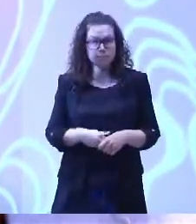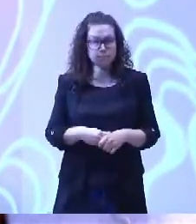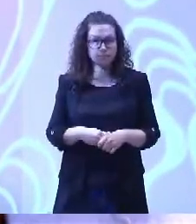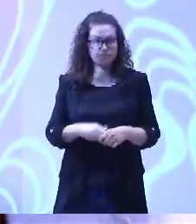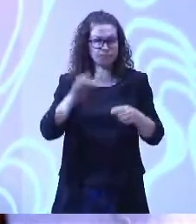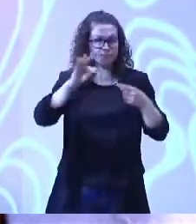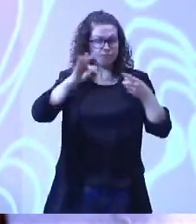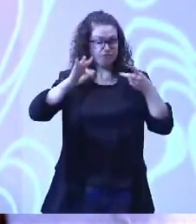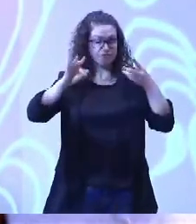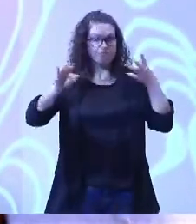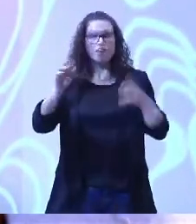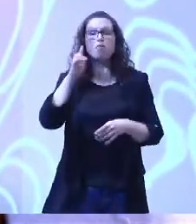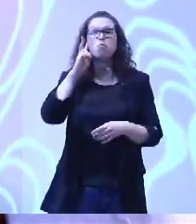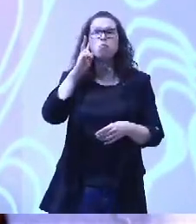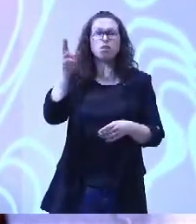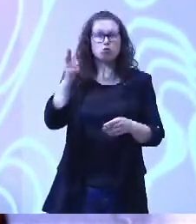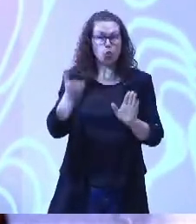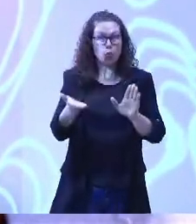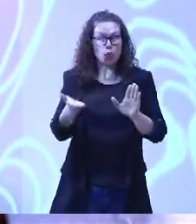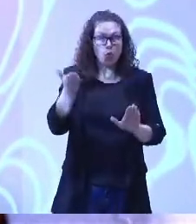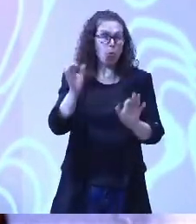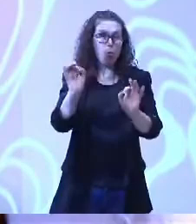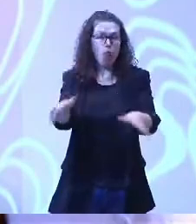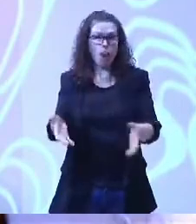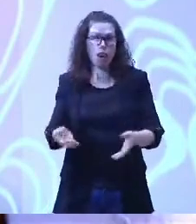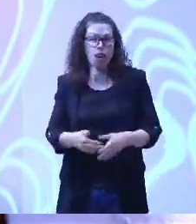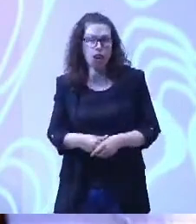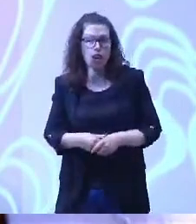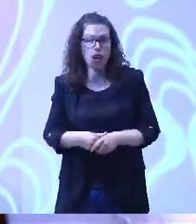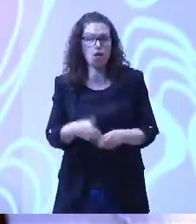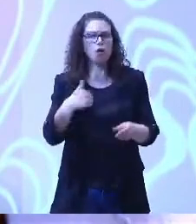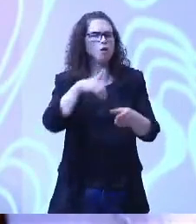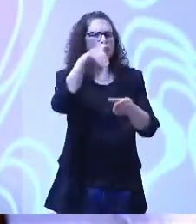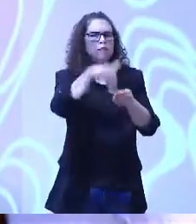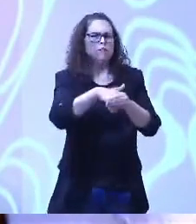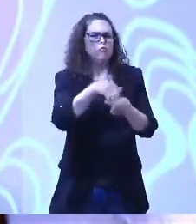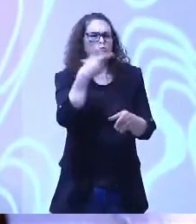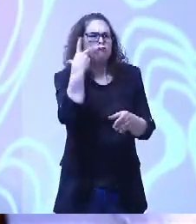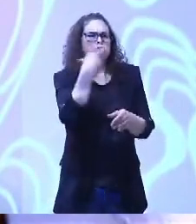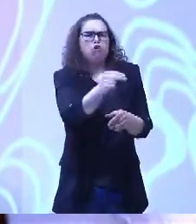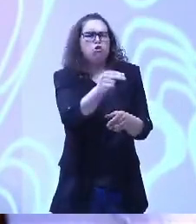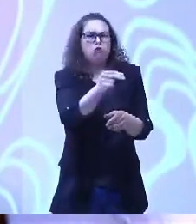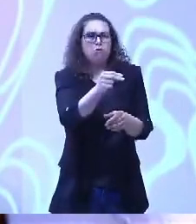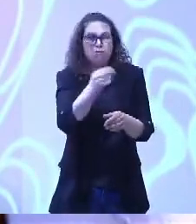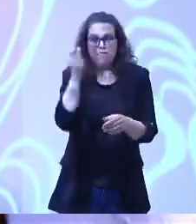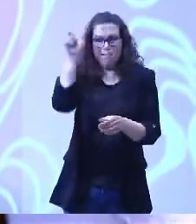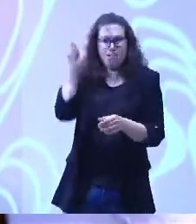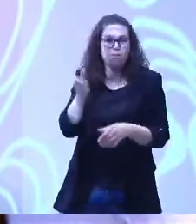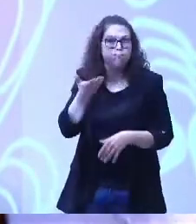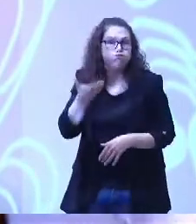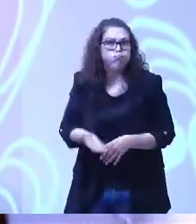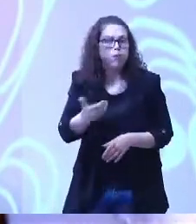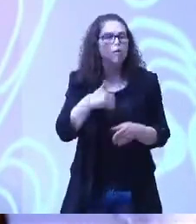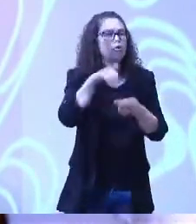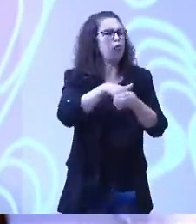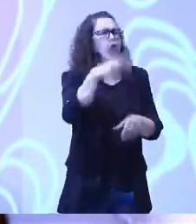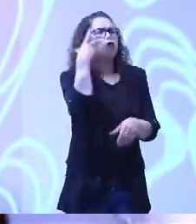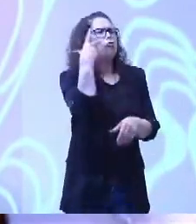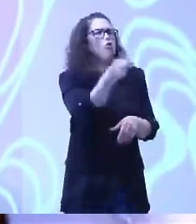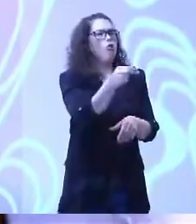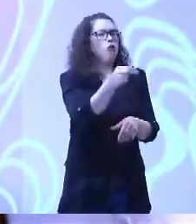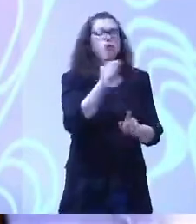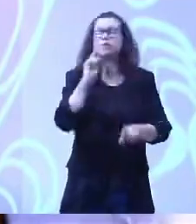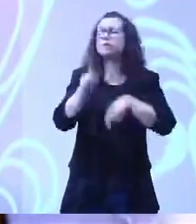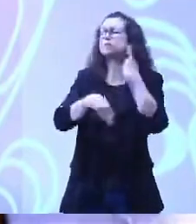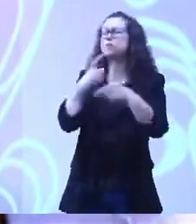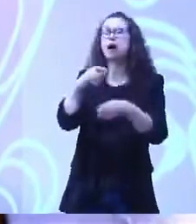Lo hizo con la revalorización de las pensiones. Que vota que no cuando su voto es imprescindible y cuando su voto es prescindible vota que